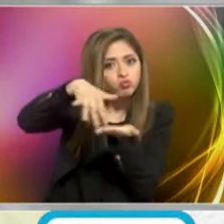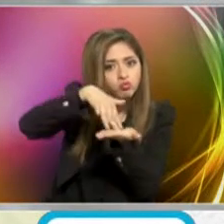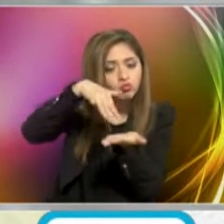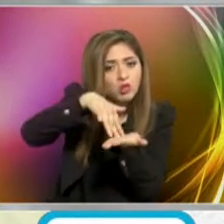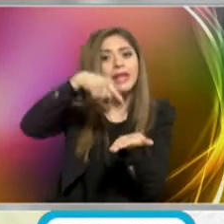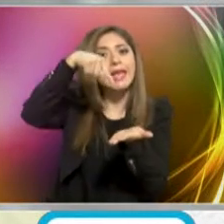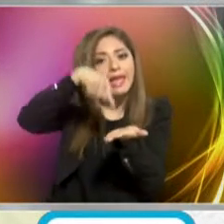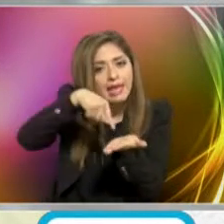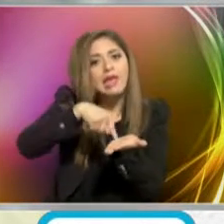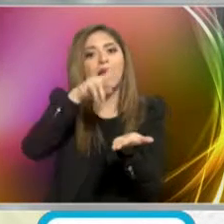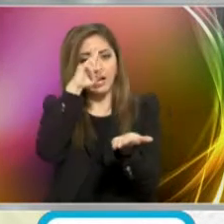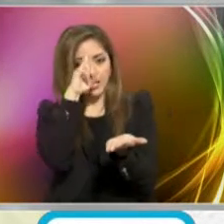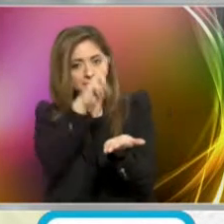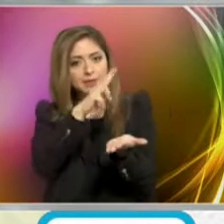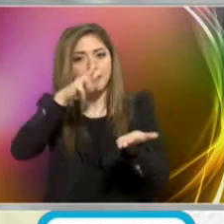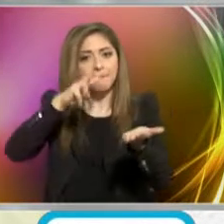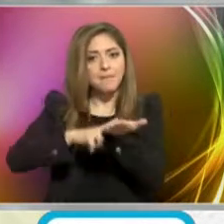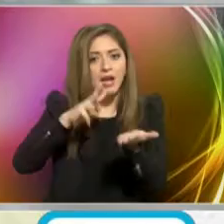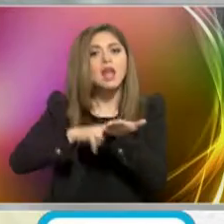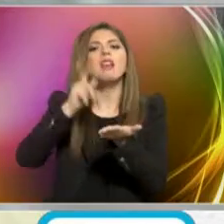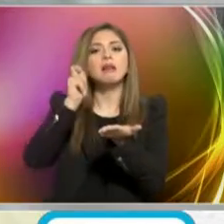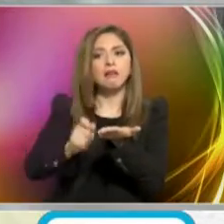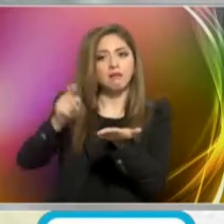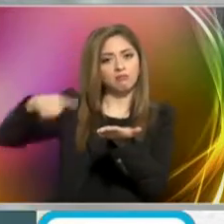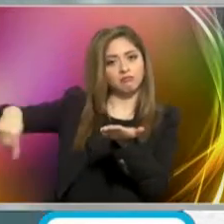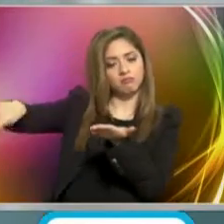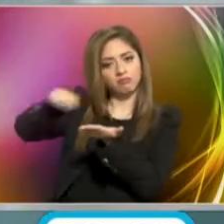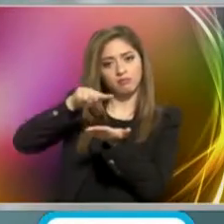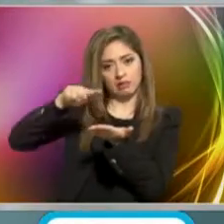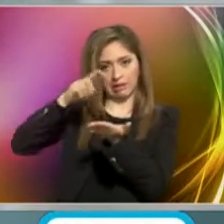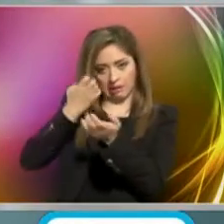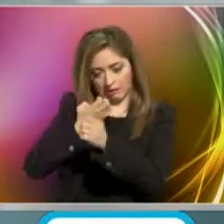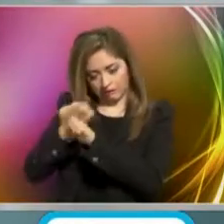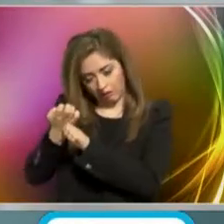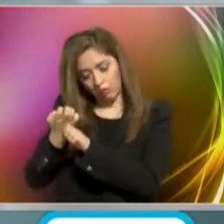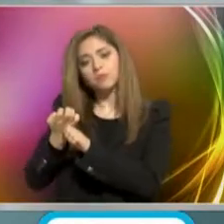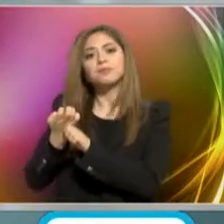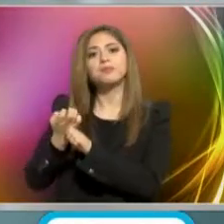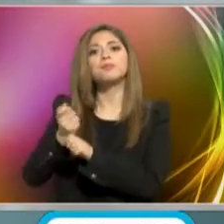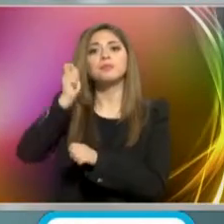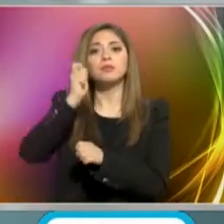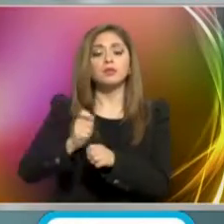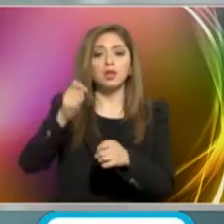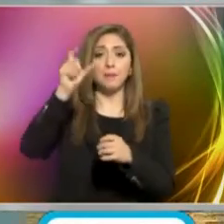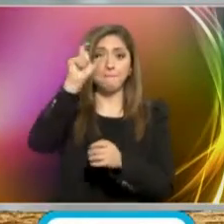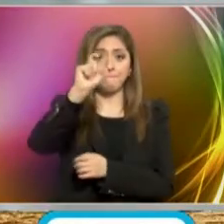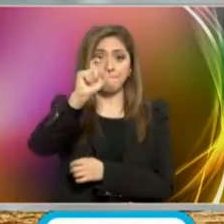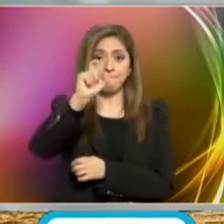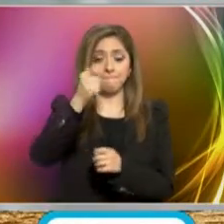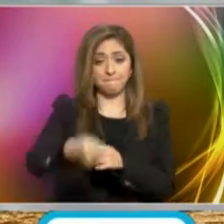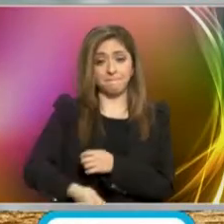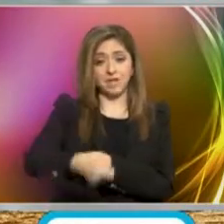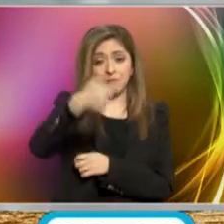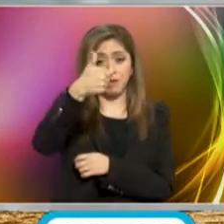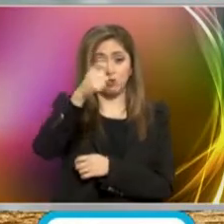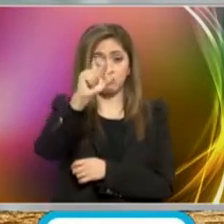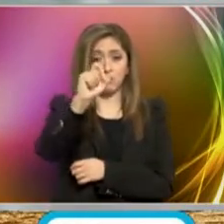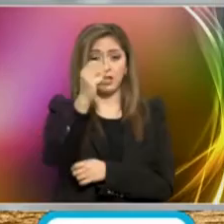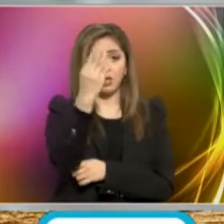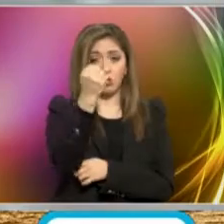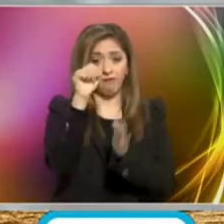tienen que hacer valer y respetar por el Estado. Okay. En sus primeros, básicamente los primeros 29 artículos, ahí están